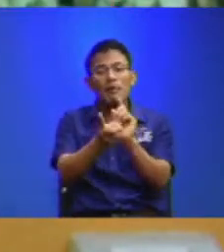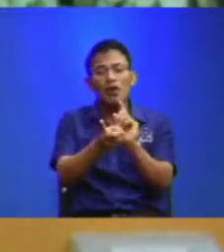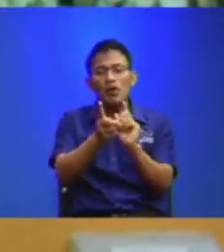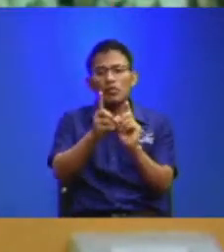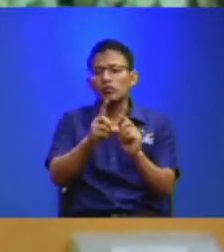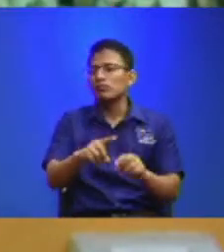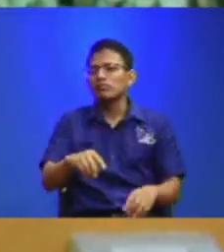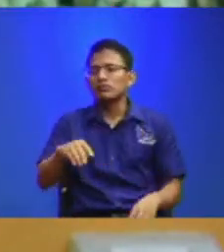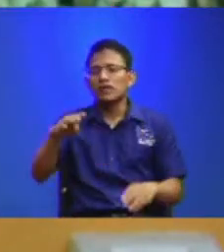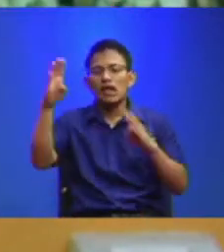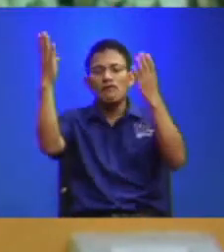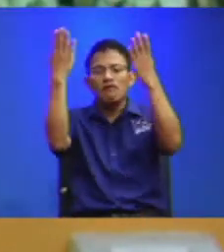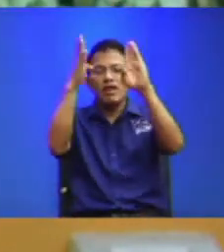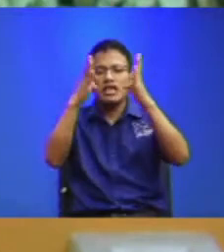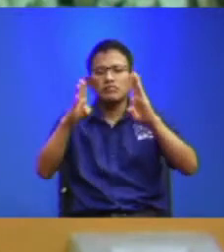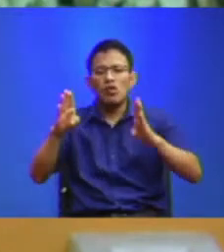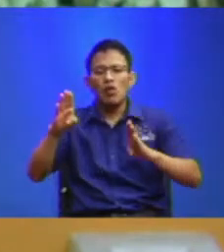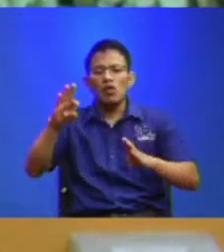En las redes sociales